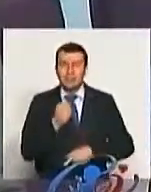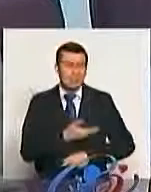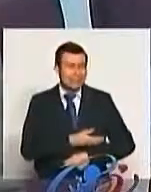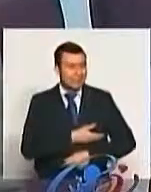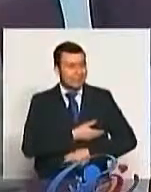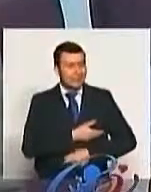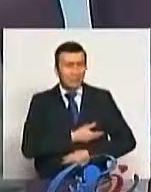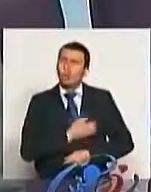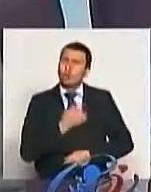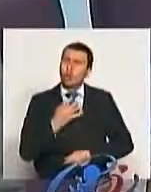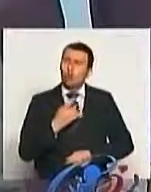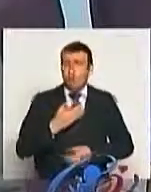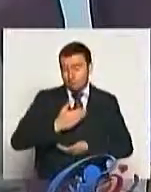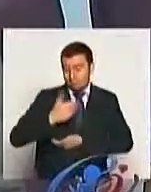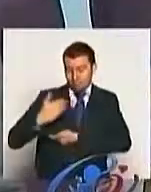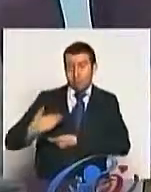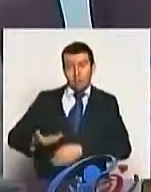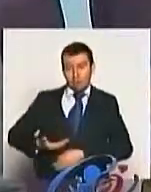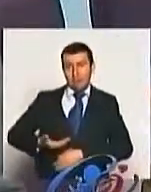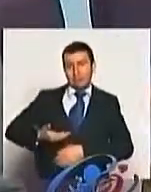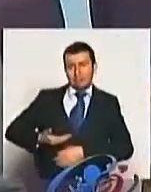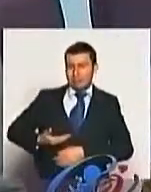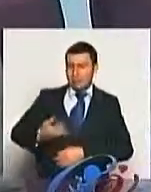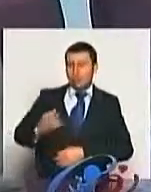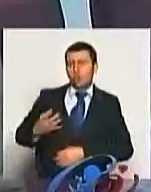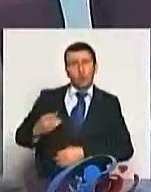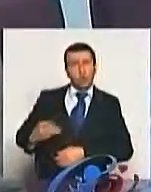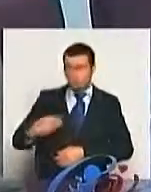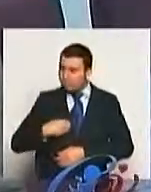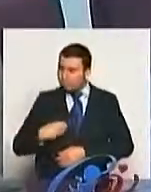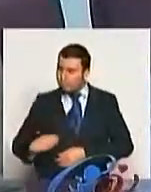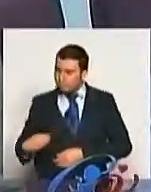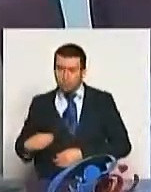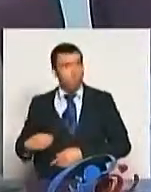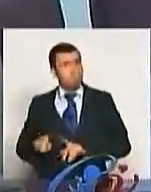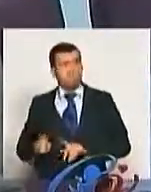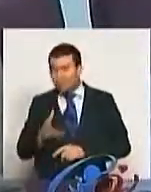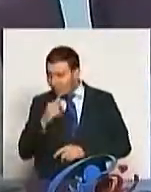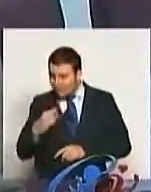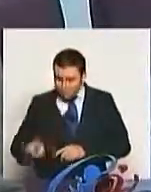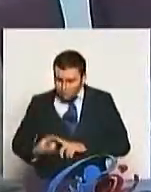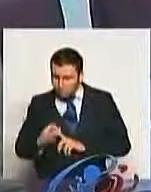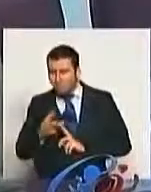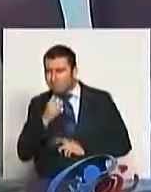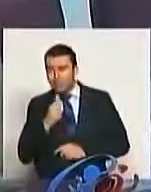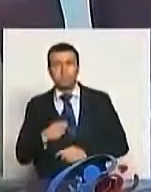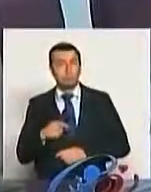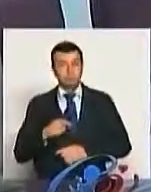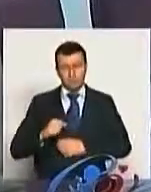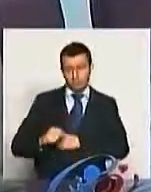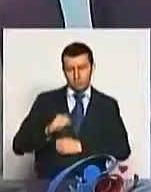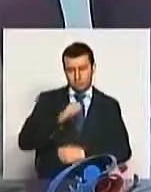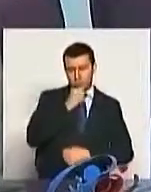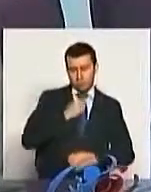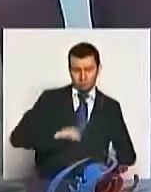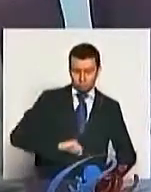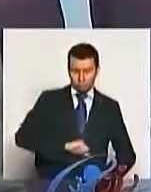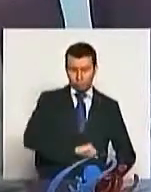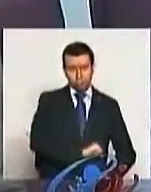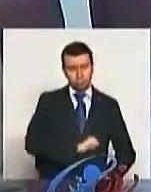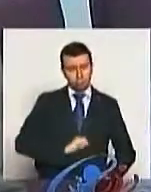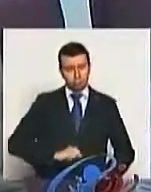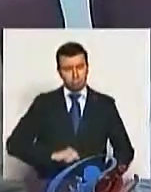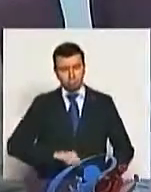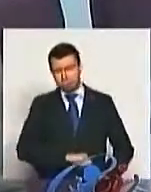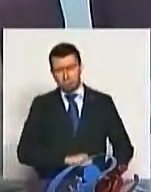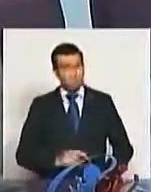dolor profundo que no percibe masa. En la ecografía transvaginal se le realiza, no se encuentra ninguna masa,